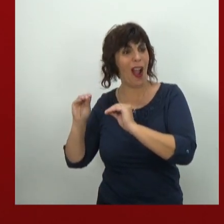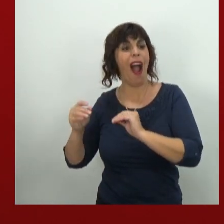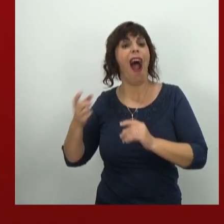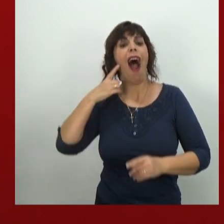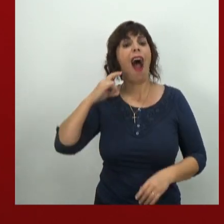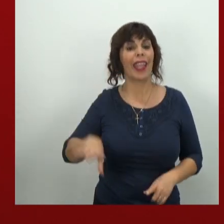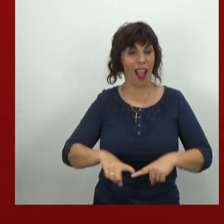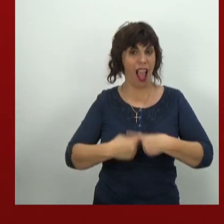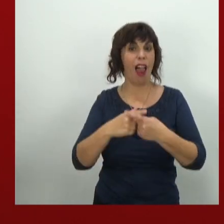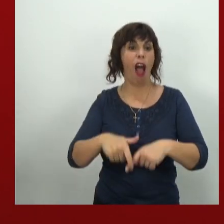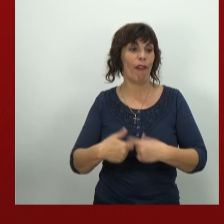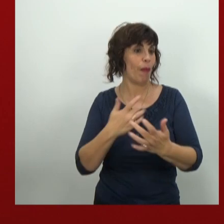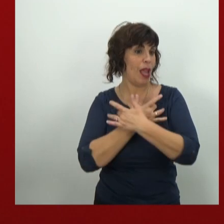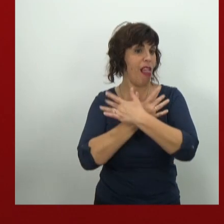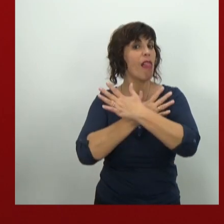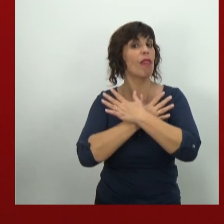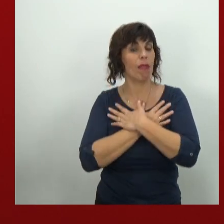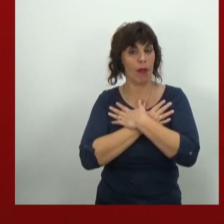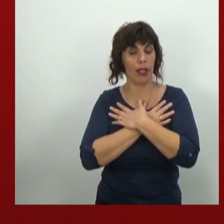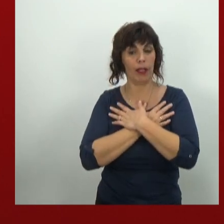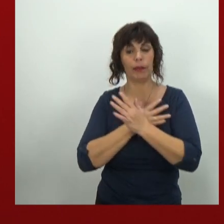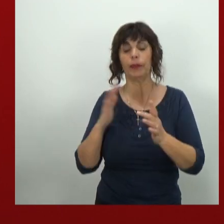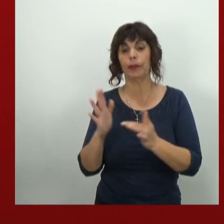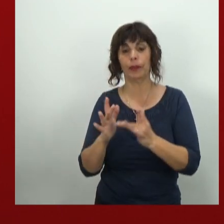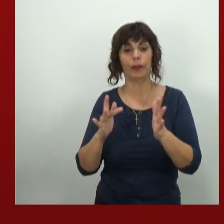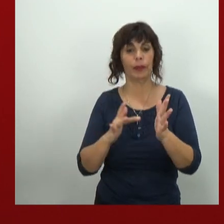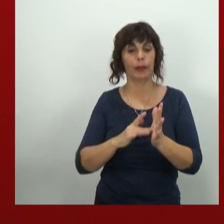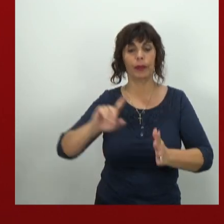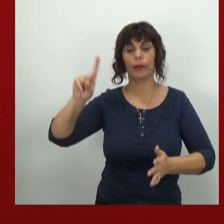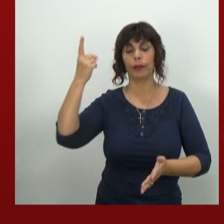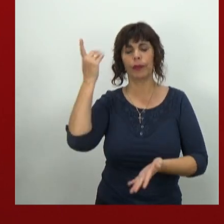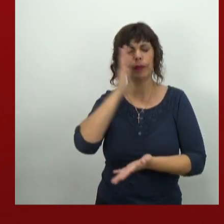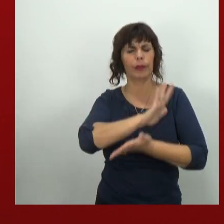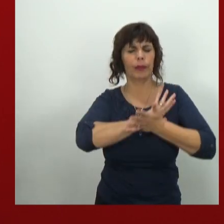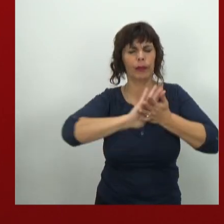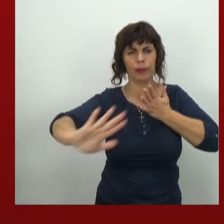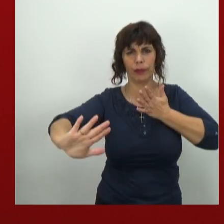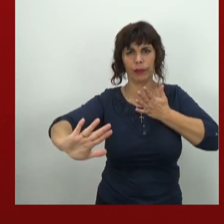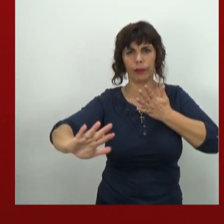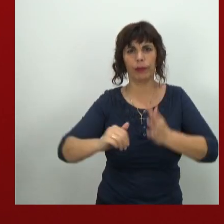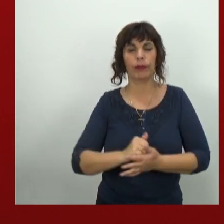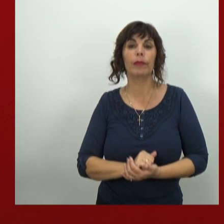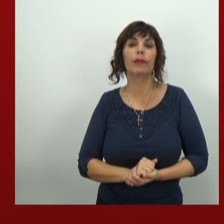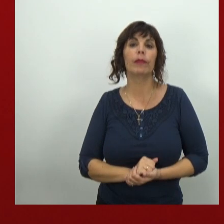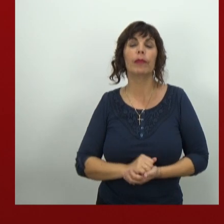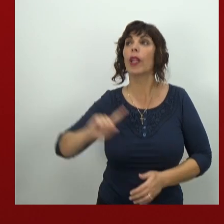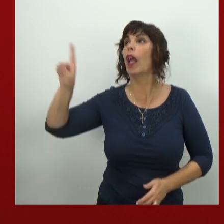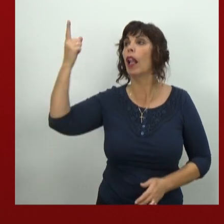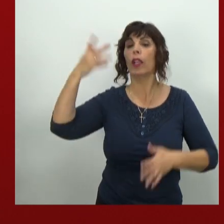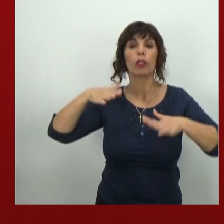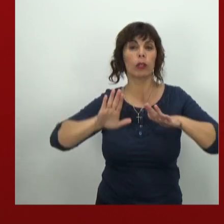Jesucristo, Él es el Dios eterno y Él es el Dios